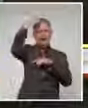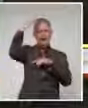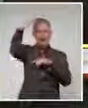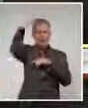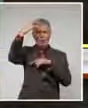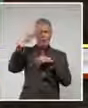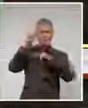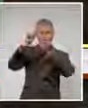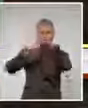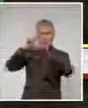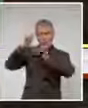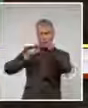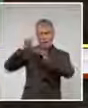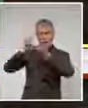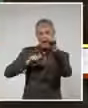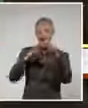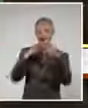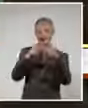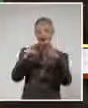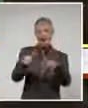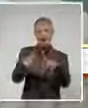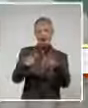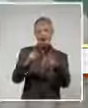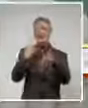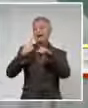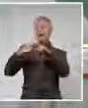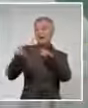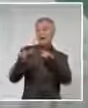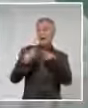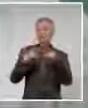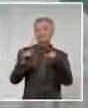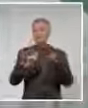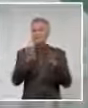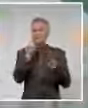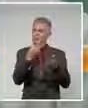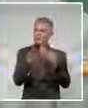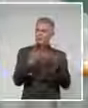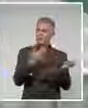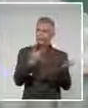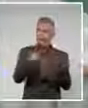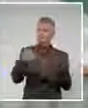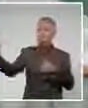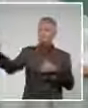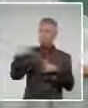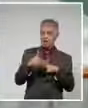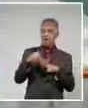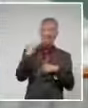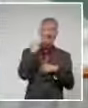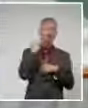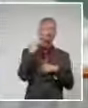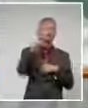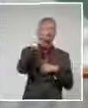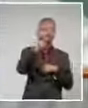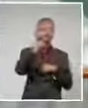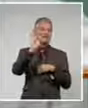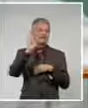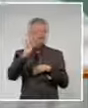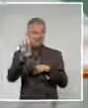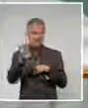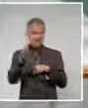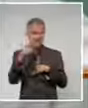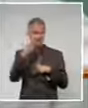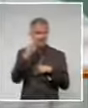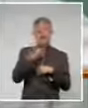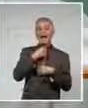raro o complejo iba a dejar de asumirse. El paciente llega a nosotros en el año 2015 después de haber sido evaluado en un centro de